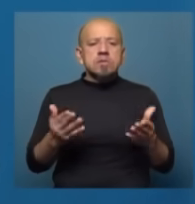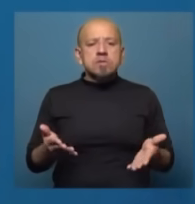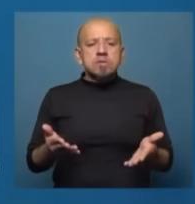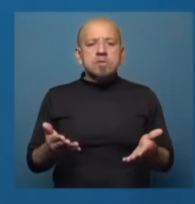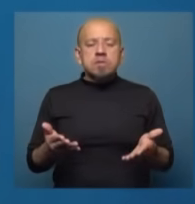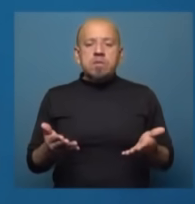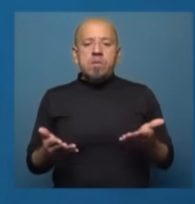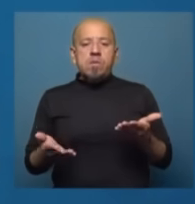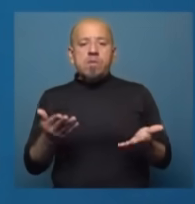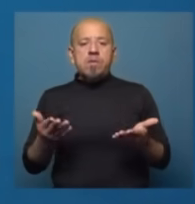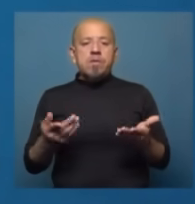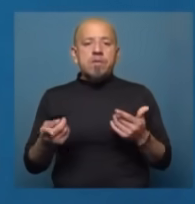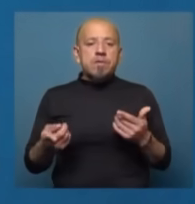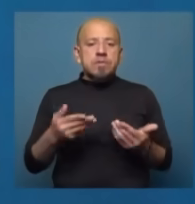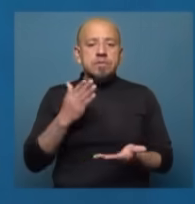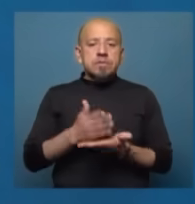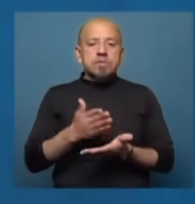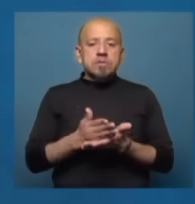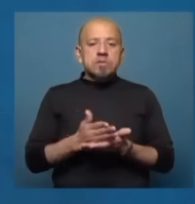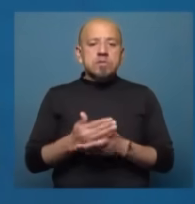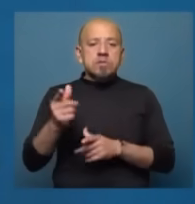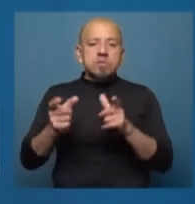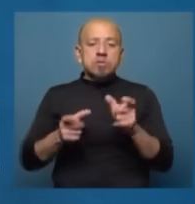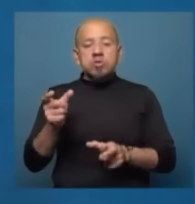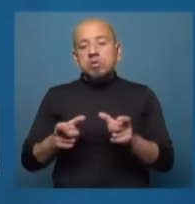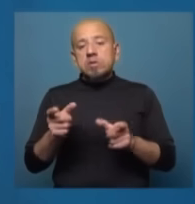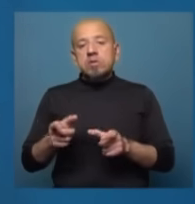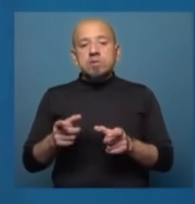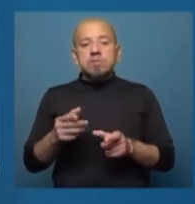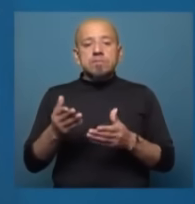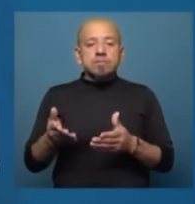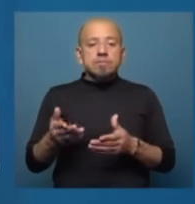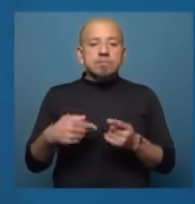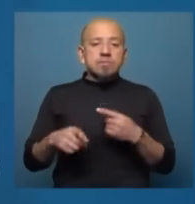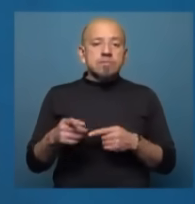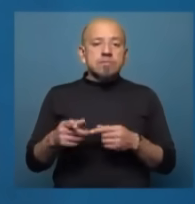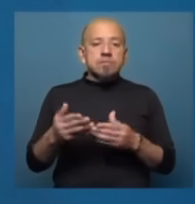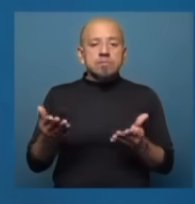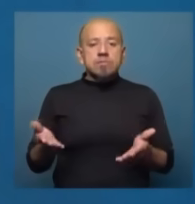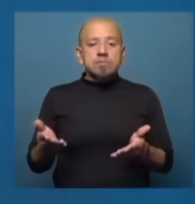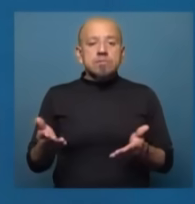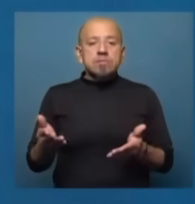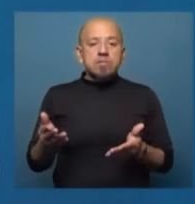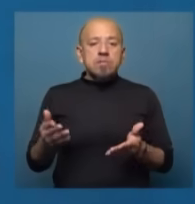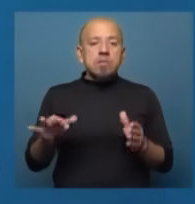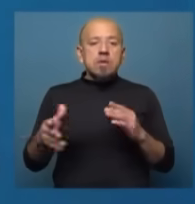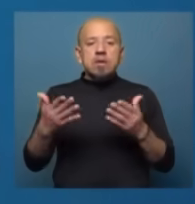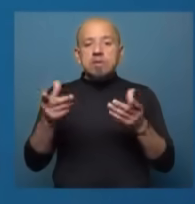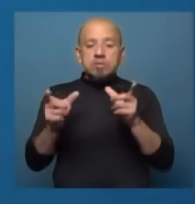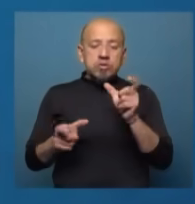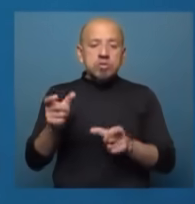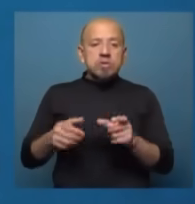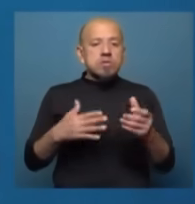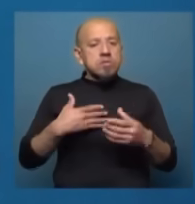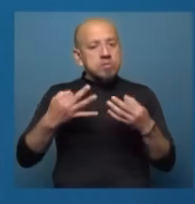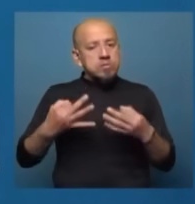en juego bueno el derecho de los ciudadanos a tener eh en la funciones a gente que sea honesta y